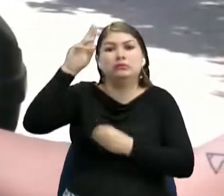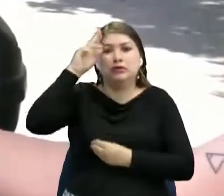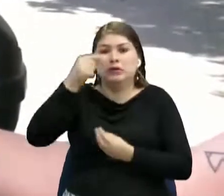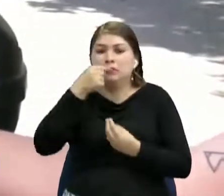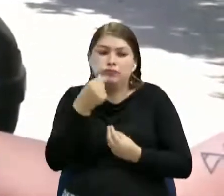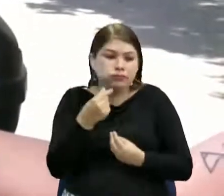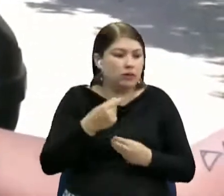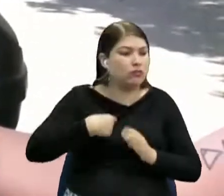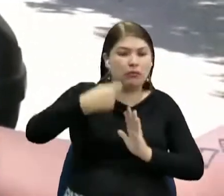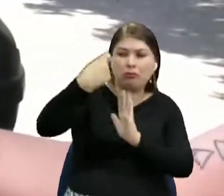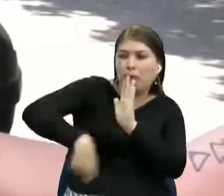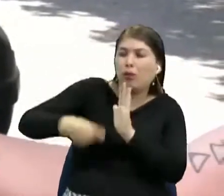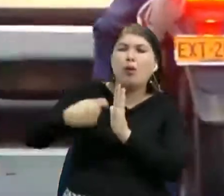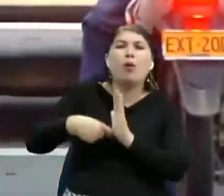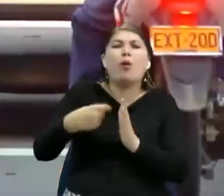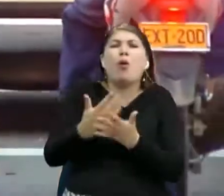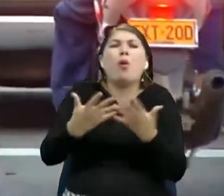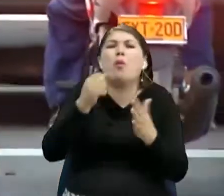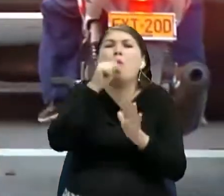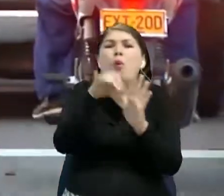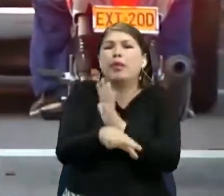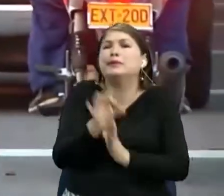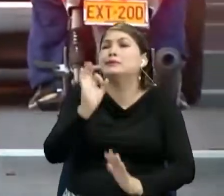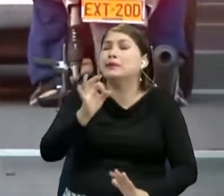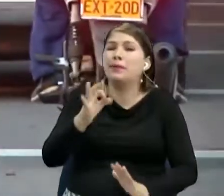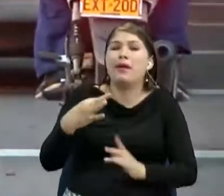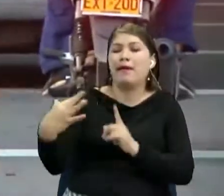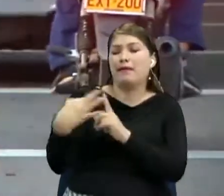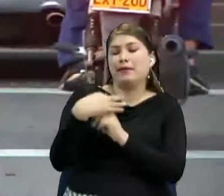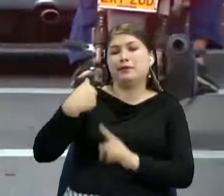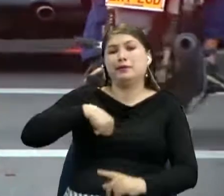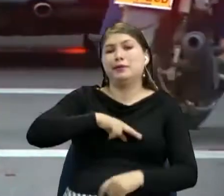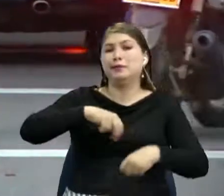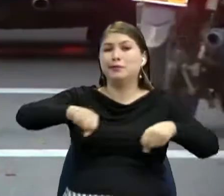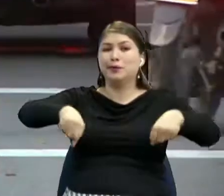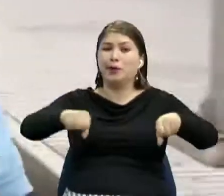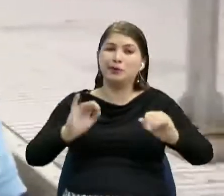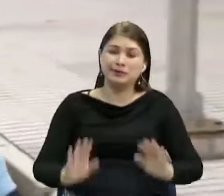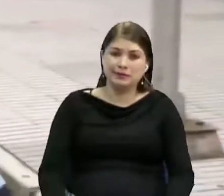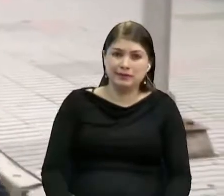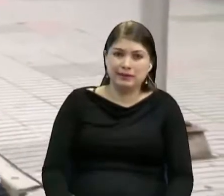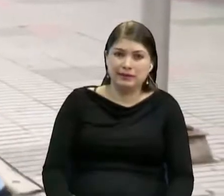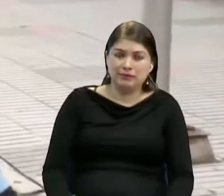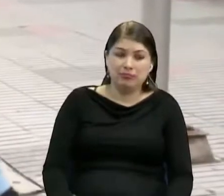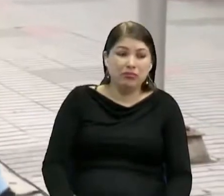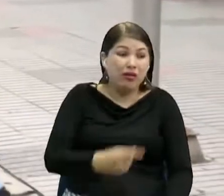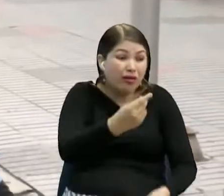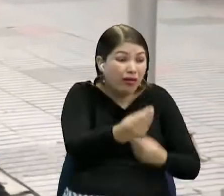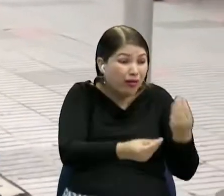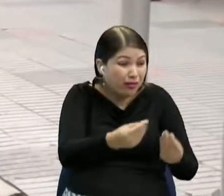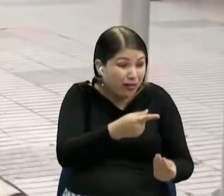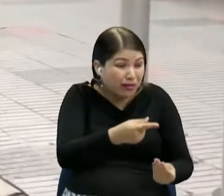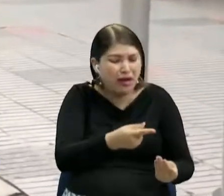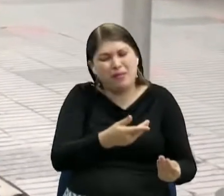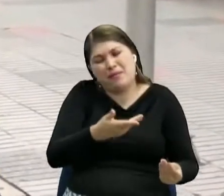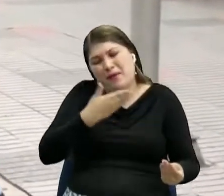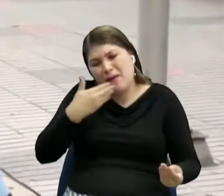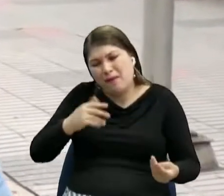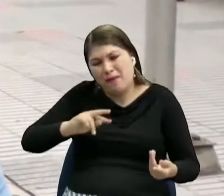retienen o saquen comparendos por cualquier cosa tiempo no están comentando a otros motoristas en vez de estar haciendo eso debería estar esto